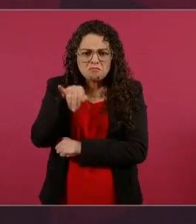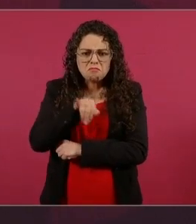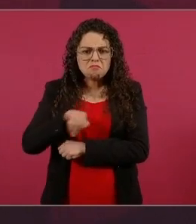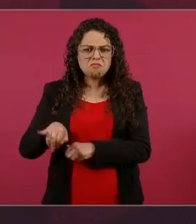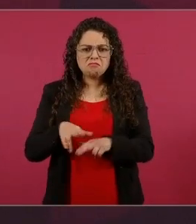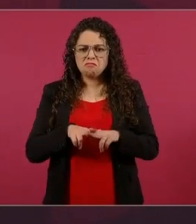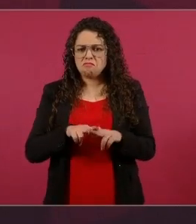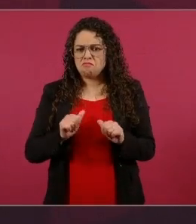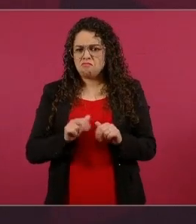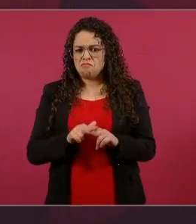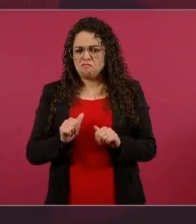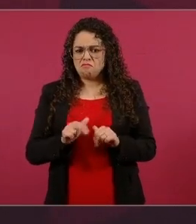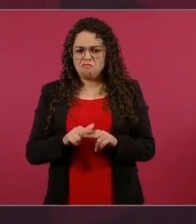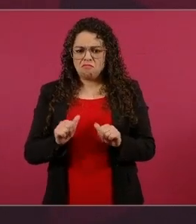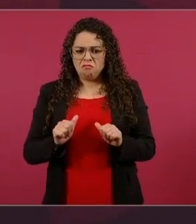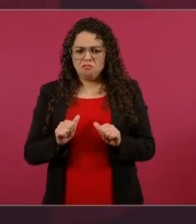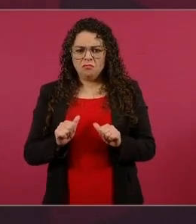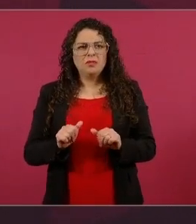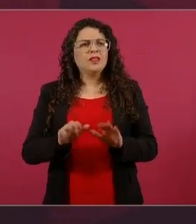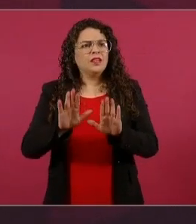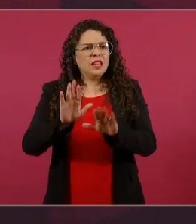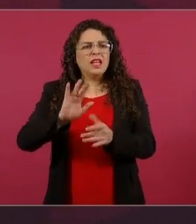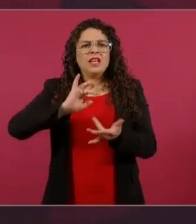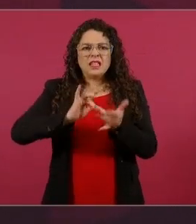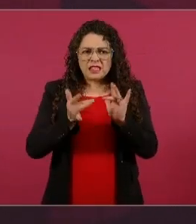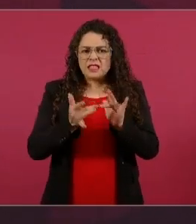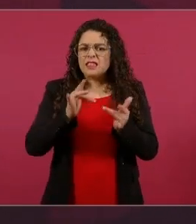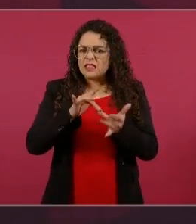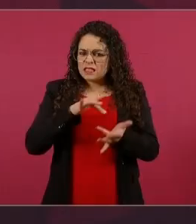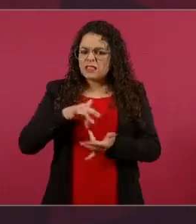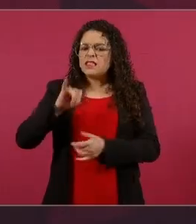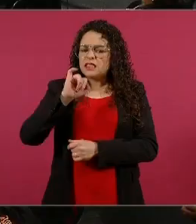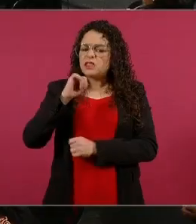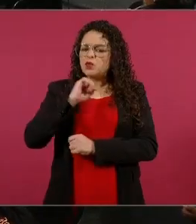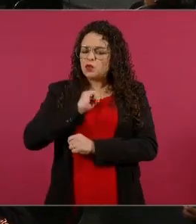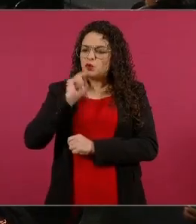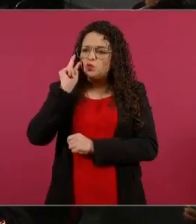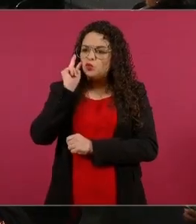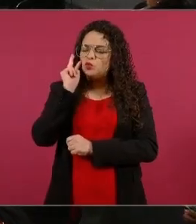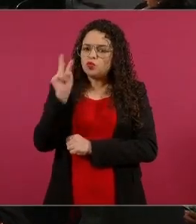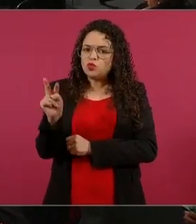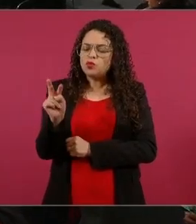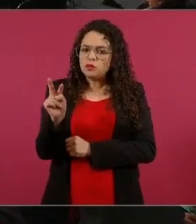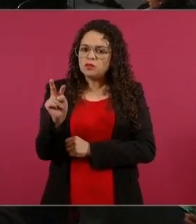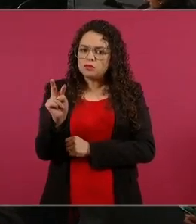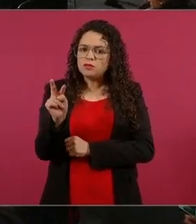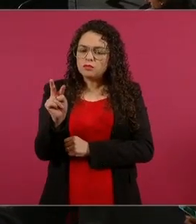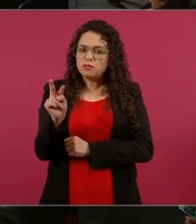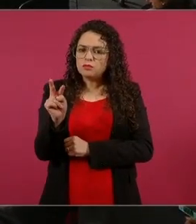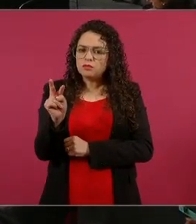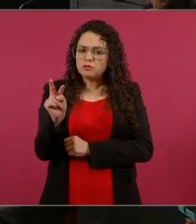nunca Sí vi en redes El video sí